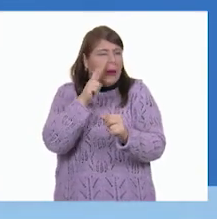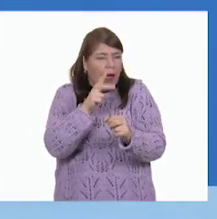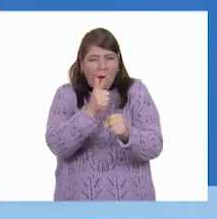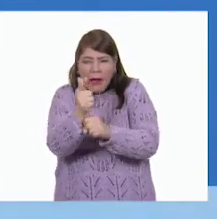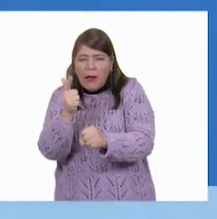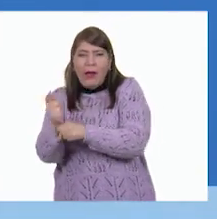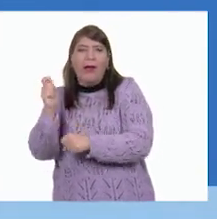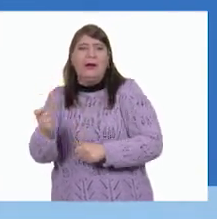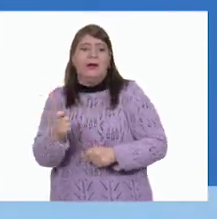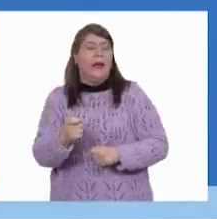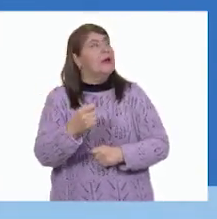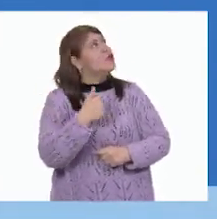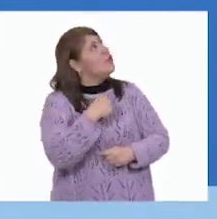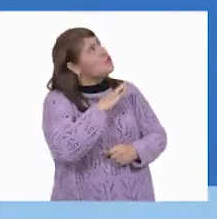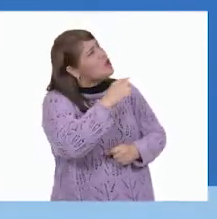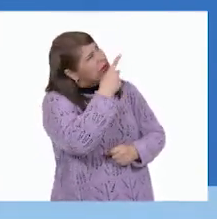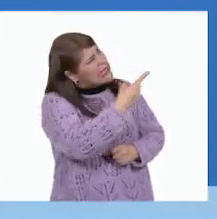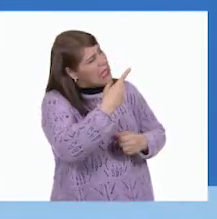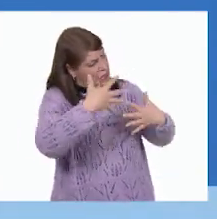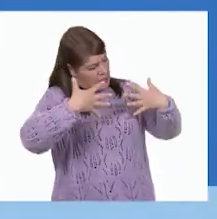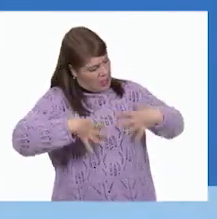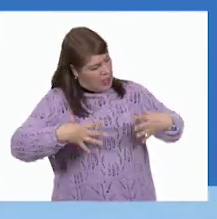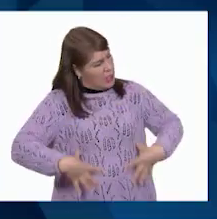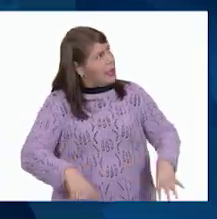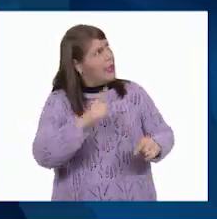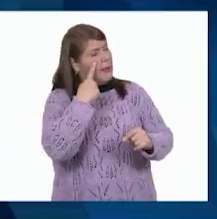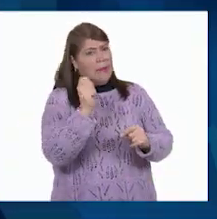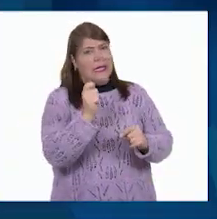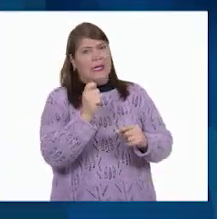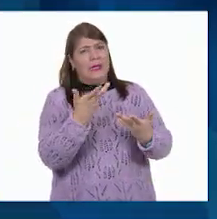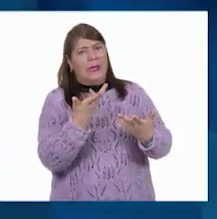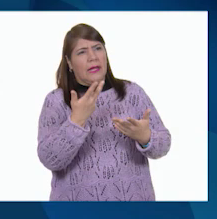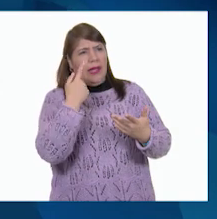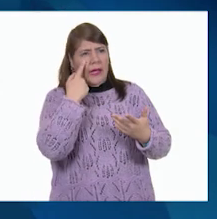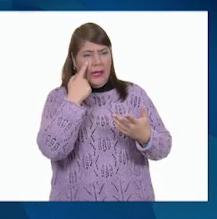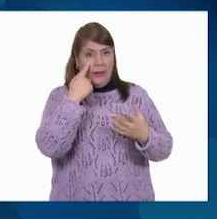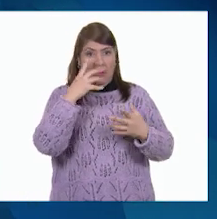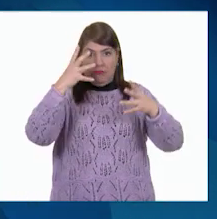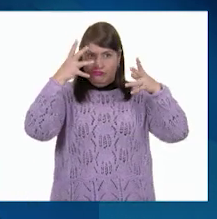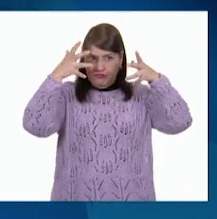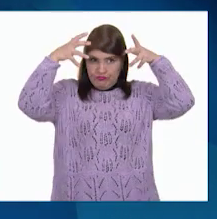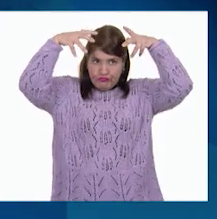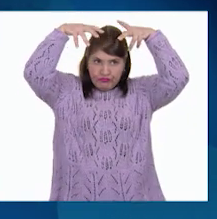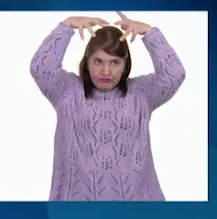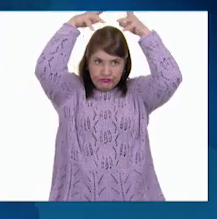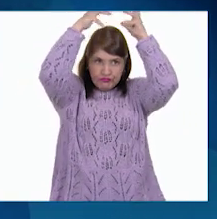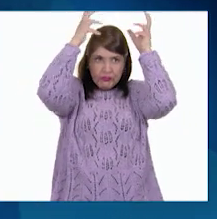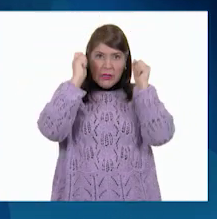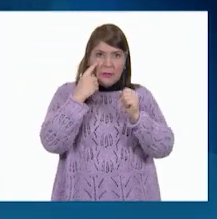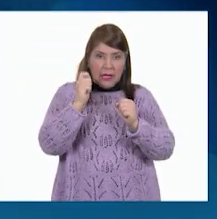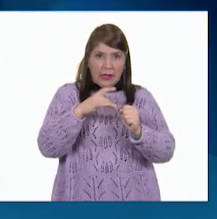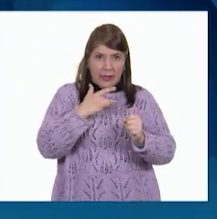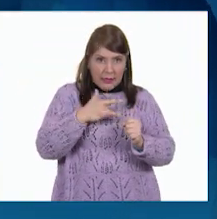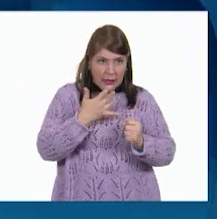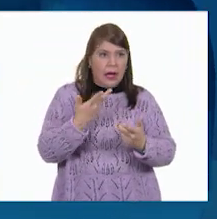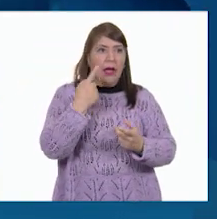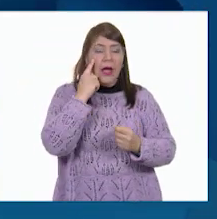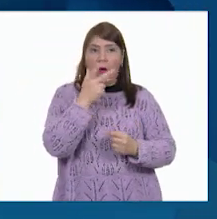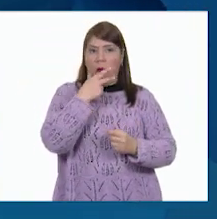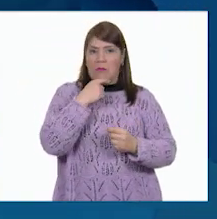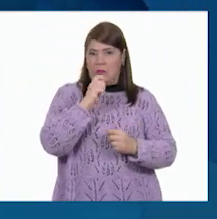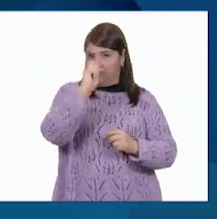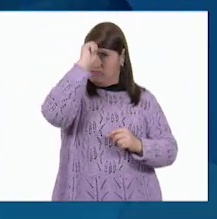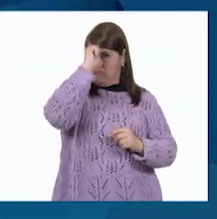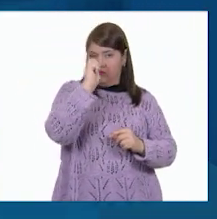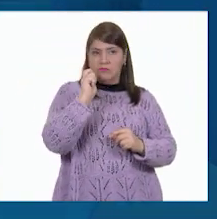Yo puedo mencionar la vestimenta, maestra. ¡Qué sombrerotes! Y los hombres